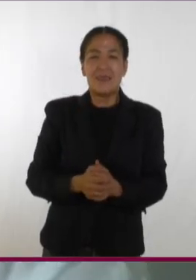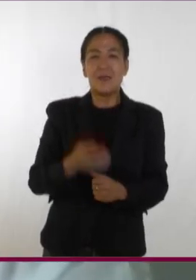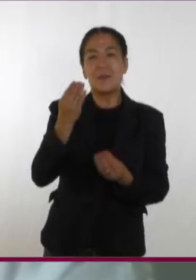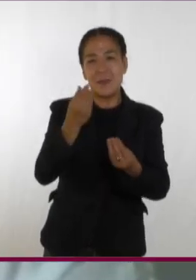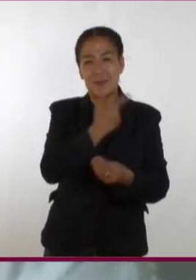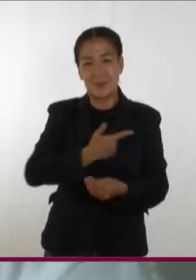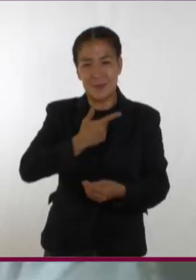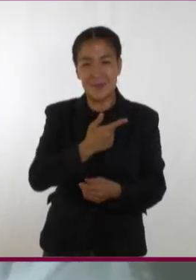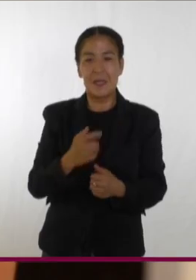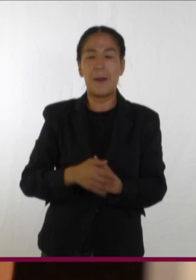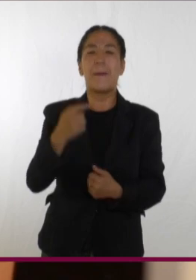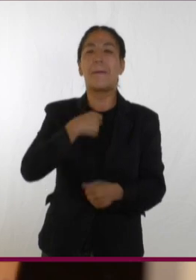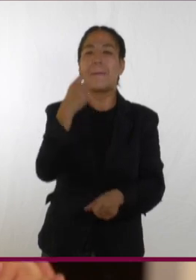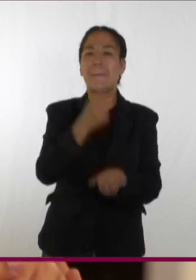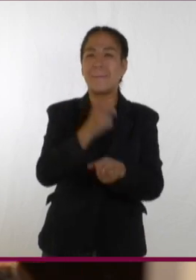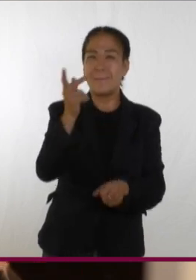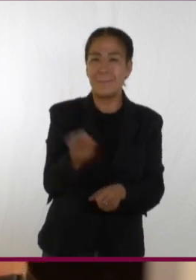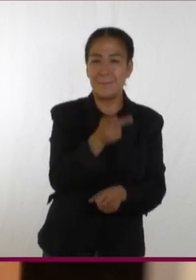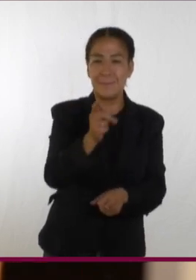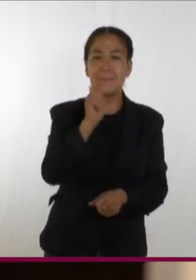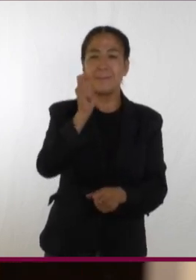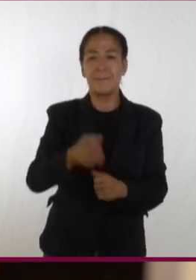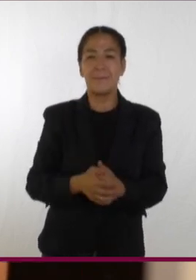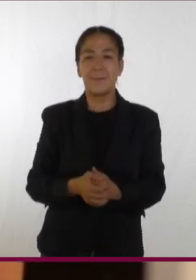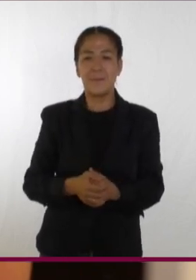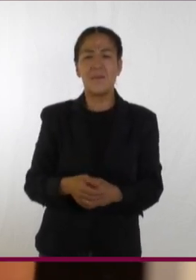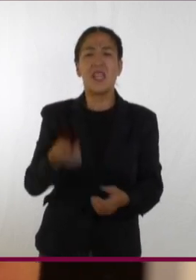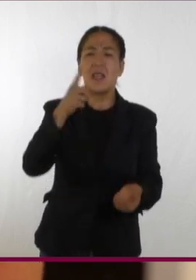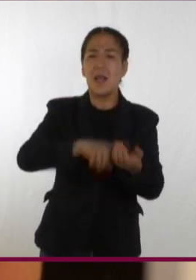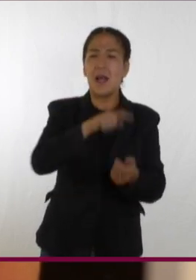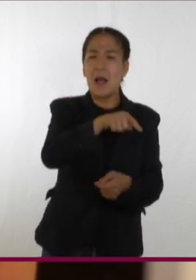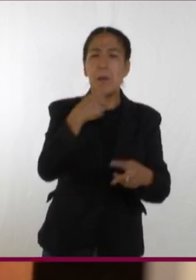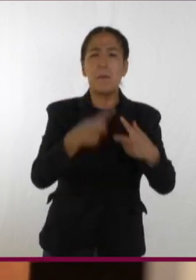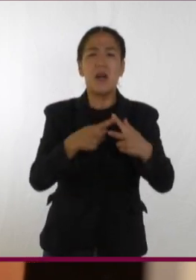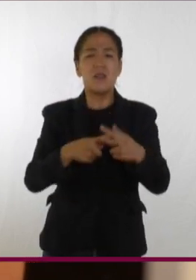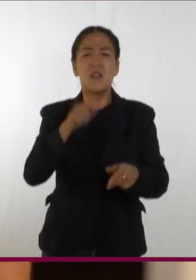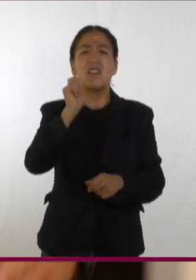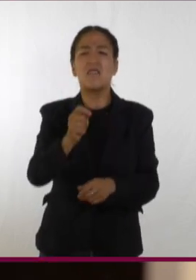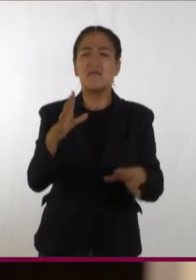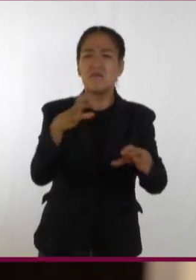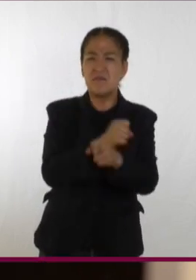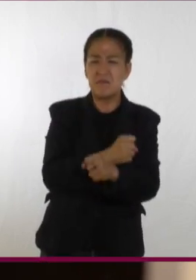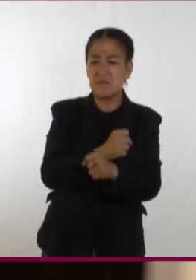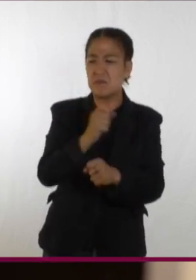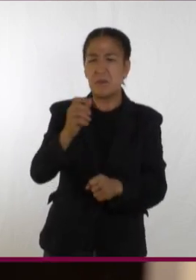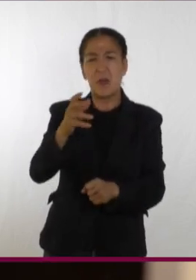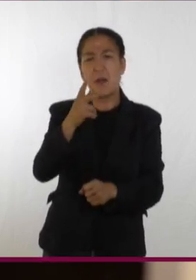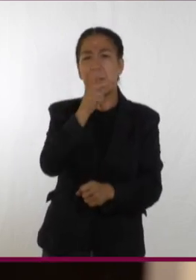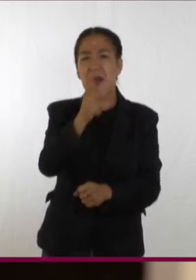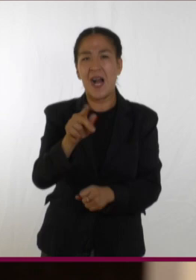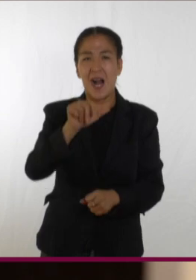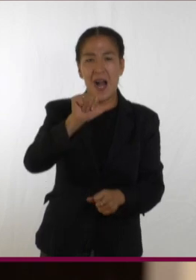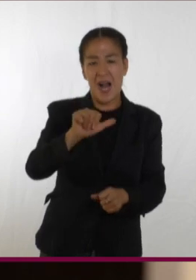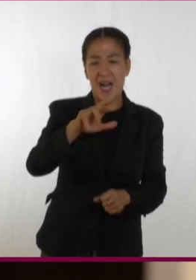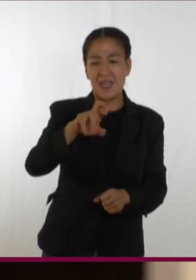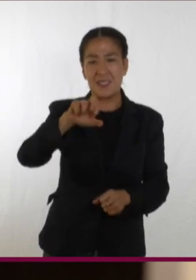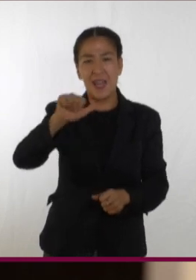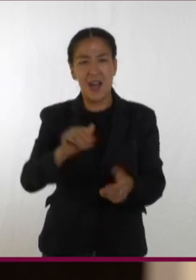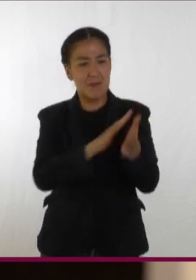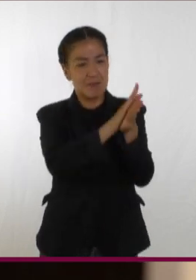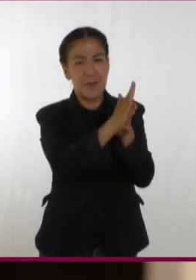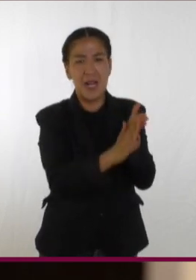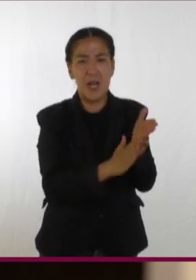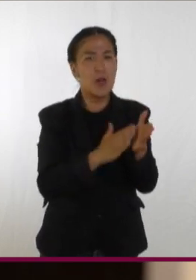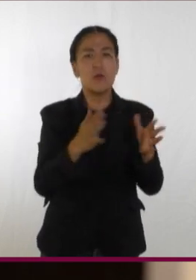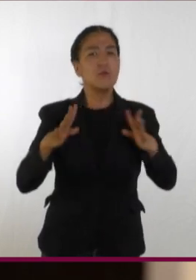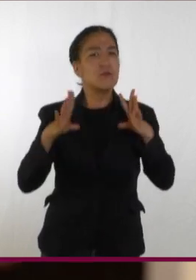Hola, ¿qué tal? Buenos días. Buenos días, mucho gusto. Mi primera pregunta es, en las matemáticas, ¿qué se entiende por el concepto